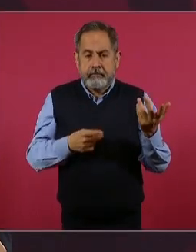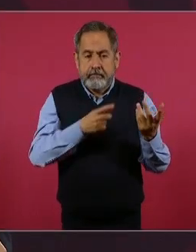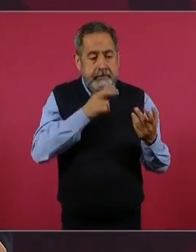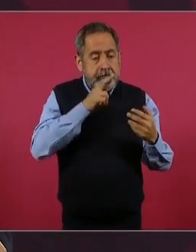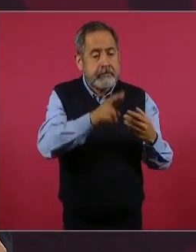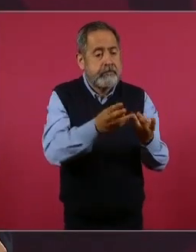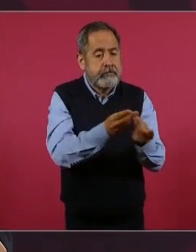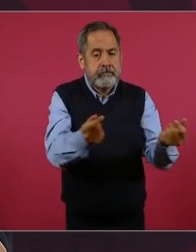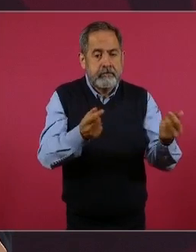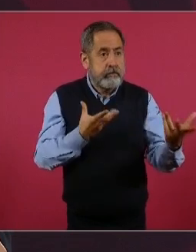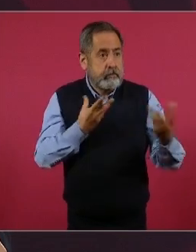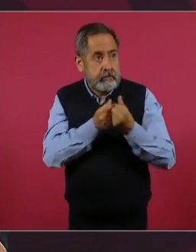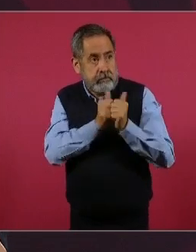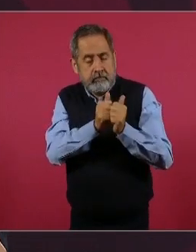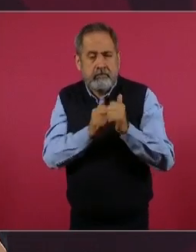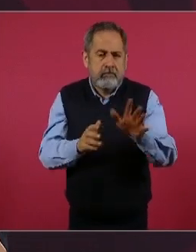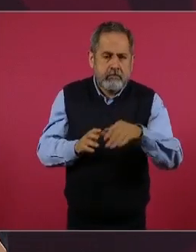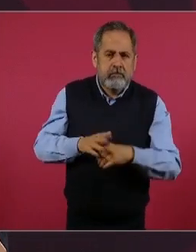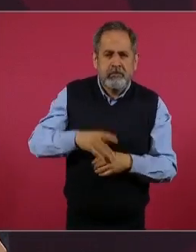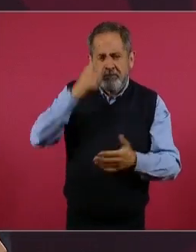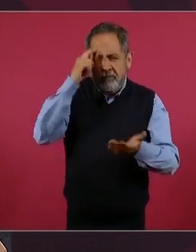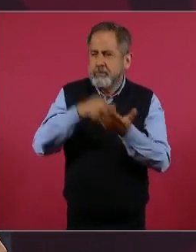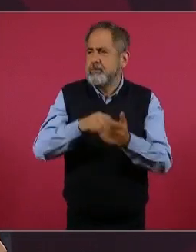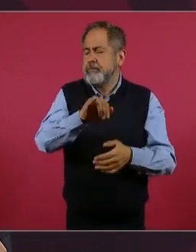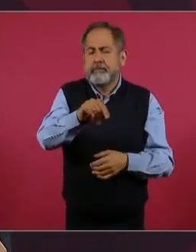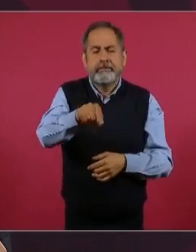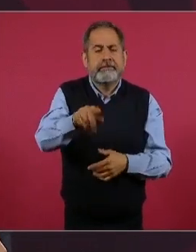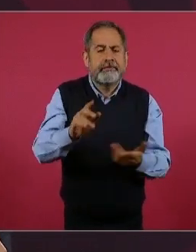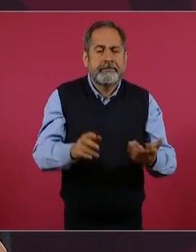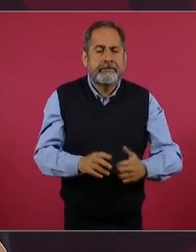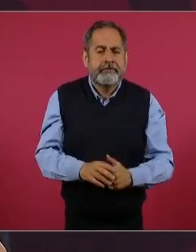resolverse de manera conjunta. Yo creo que sería